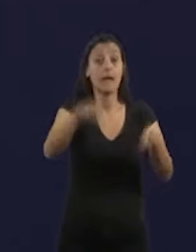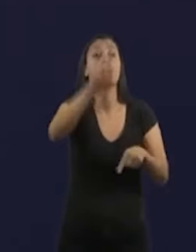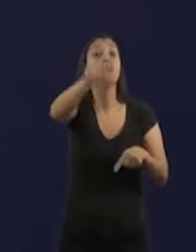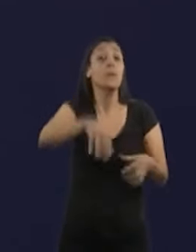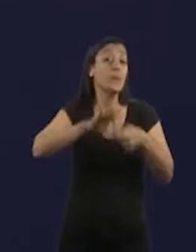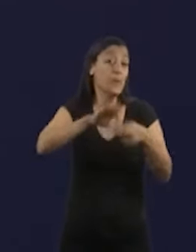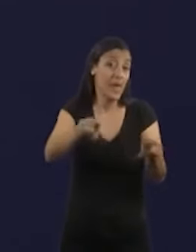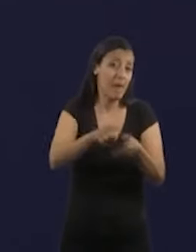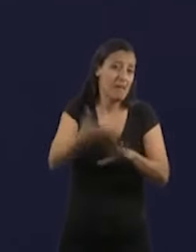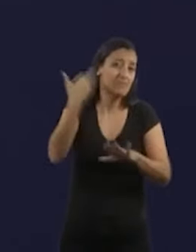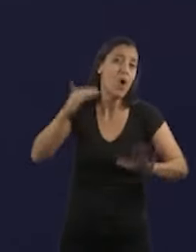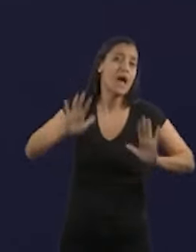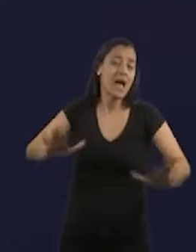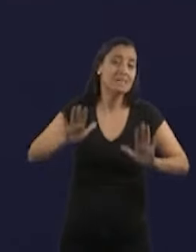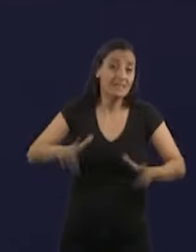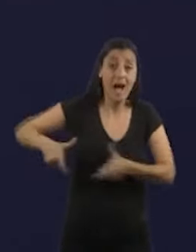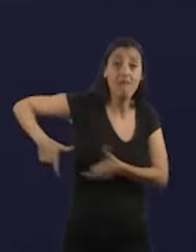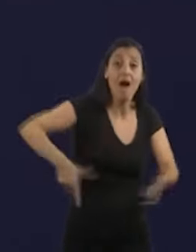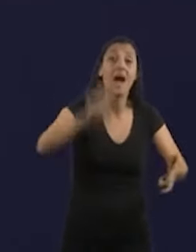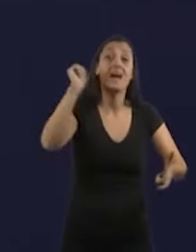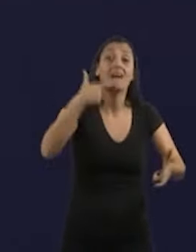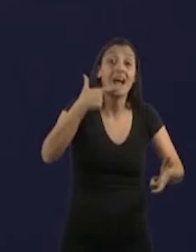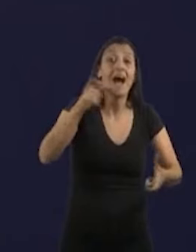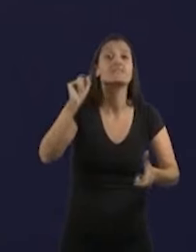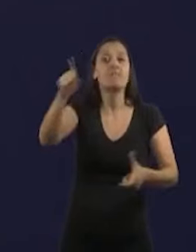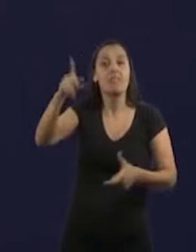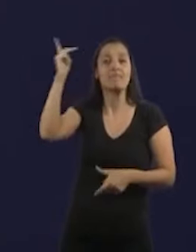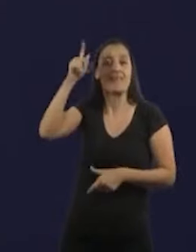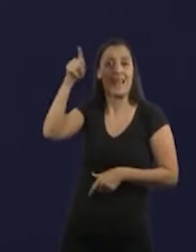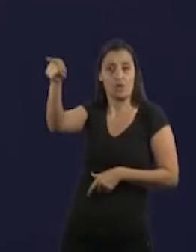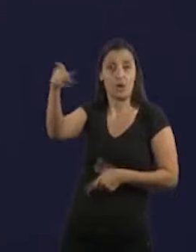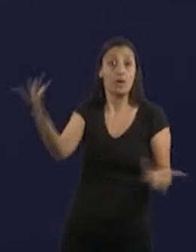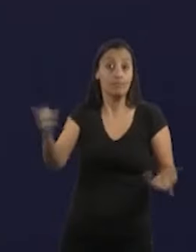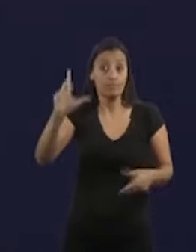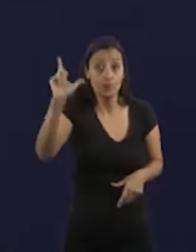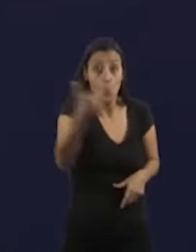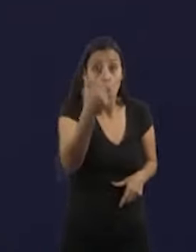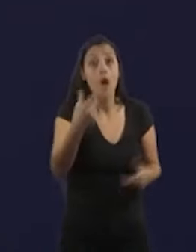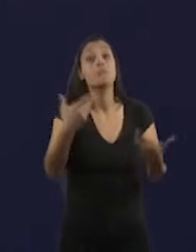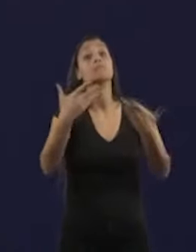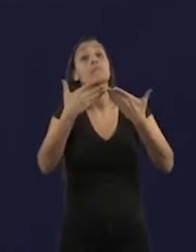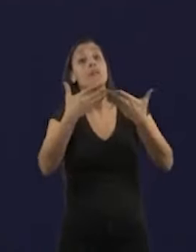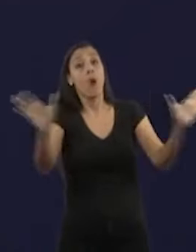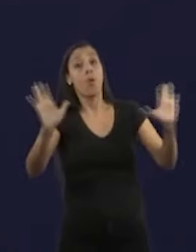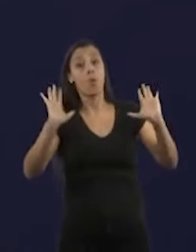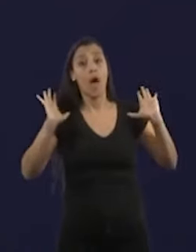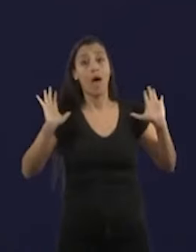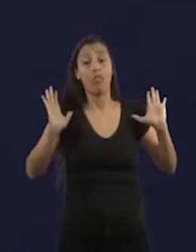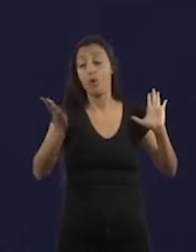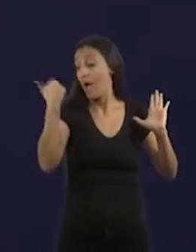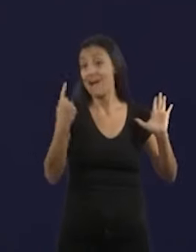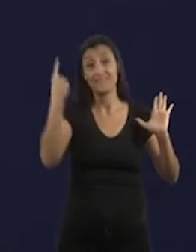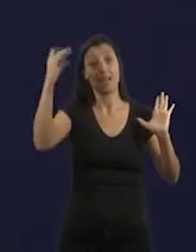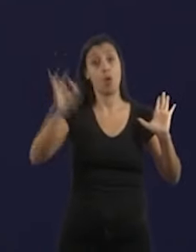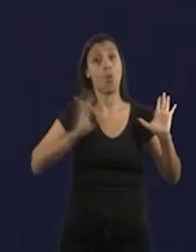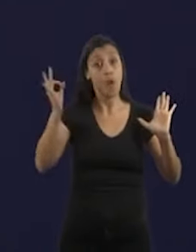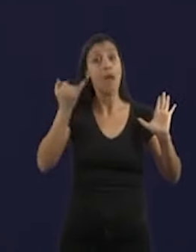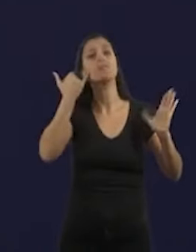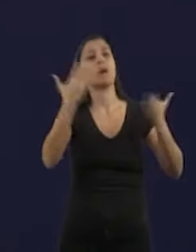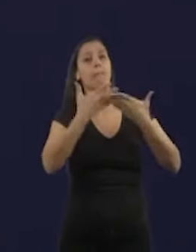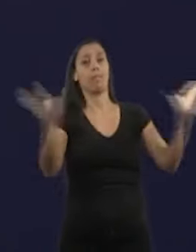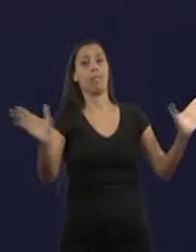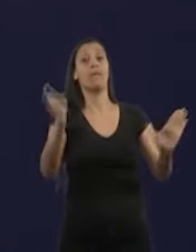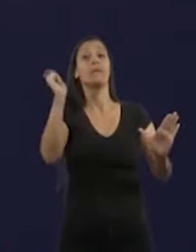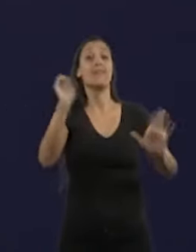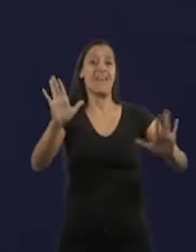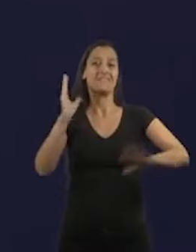gasoducto Néstor Kirchner, que increíblemente fue inaugurado hace un año por el entonces